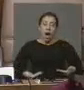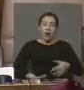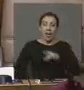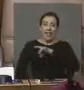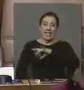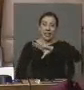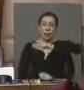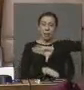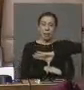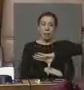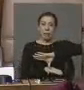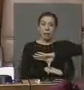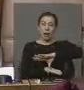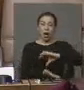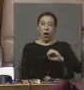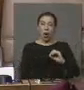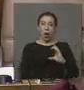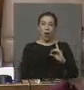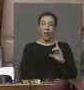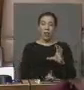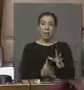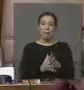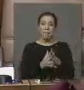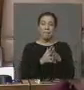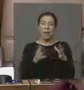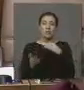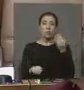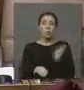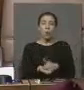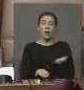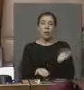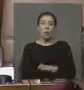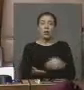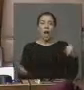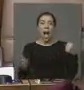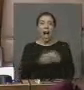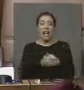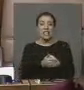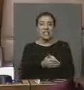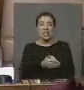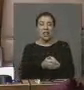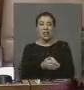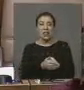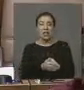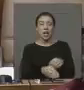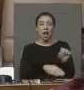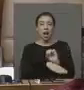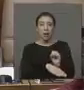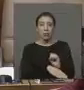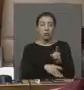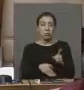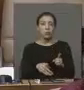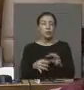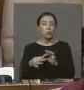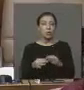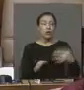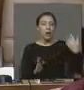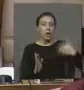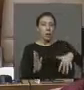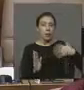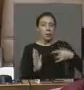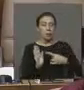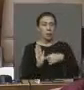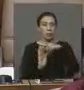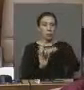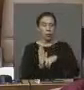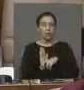Chile es uno de los países de la OCDE con mayor mortalidad en accidentes de tránsito. Por eso es importante esta iniciativa,